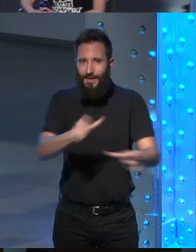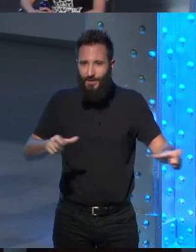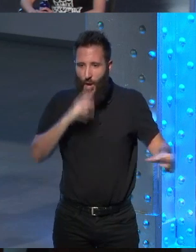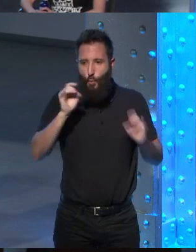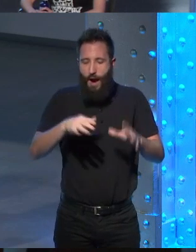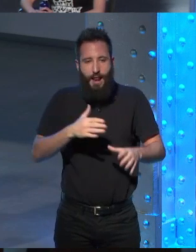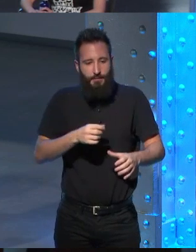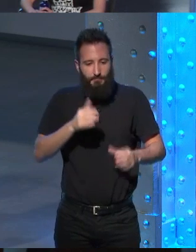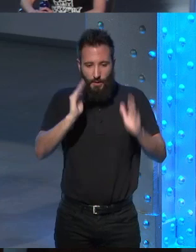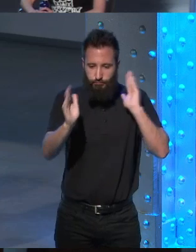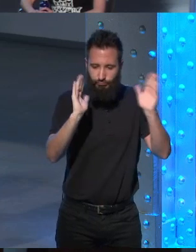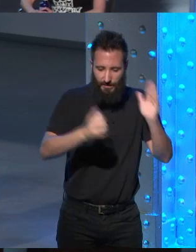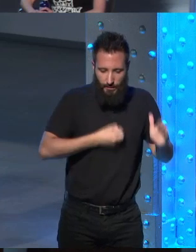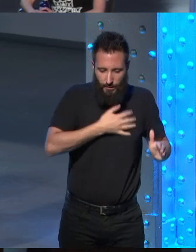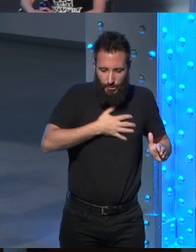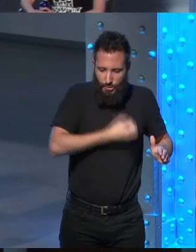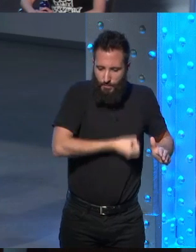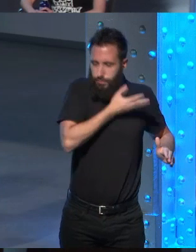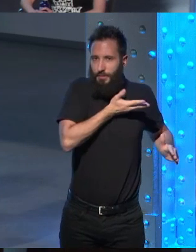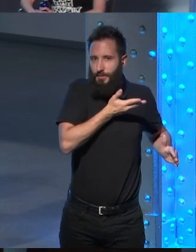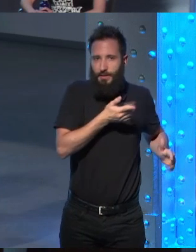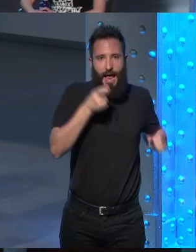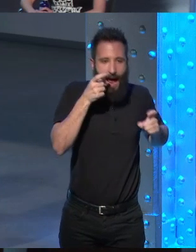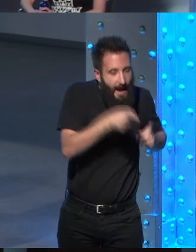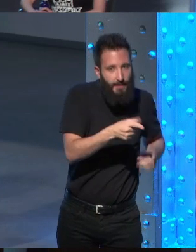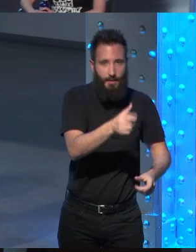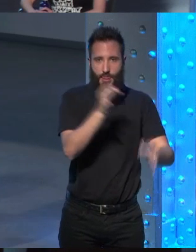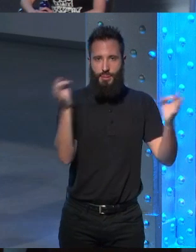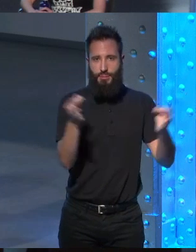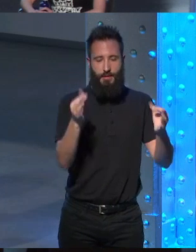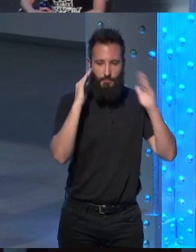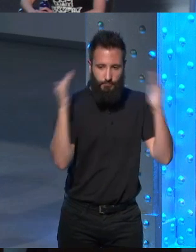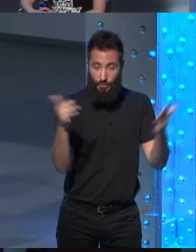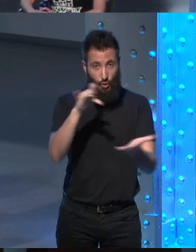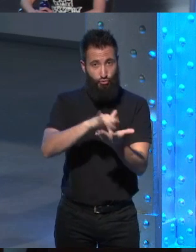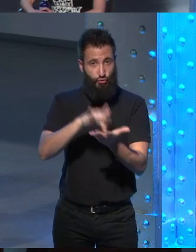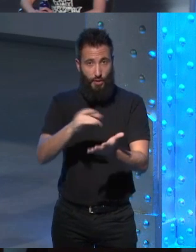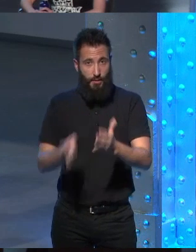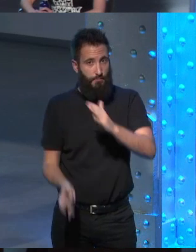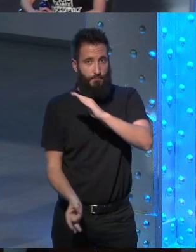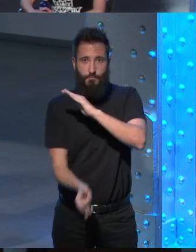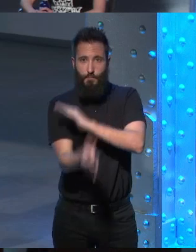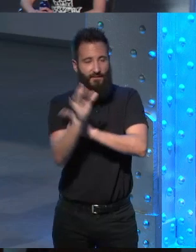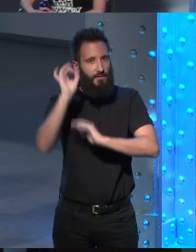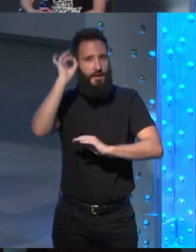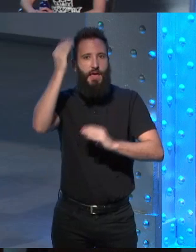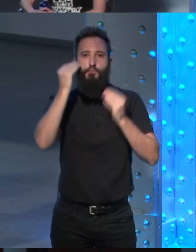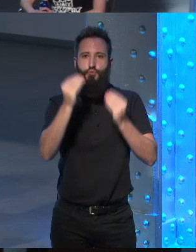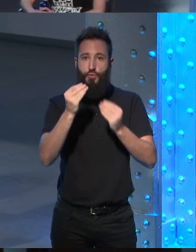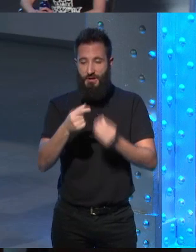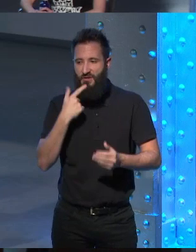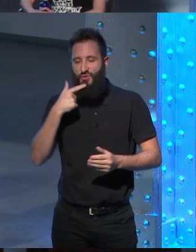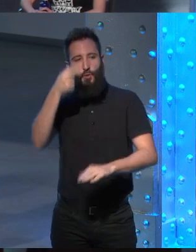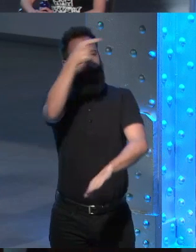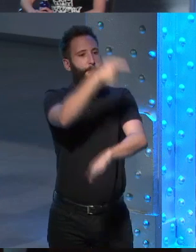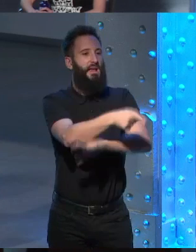momento, le apasiona y le está dando la facilidad para comunicarlo como quiera, es cuando realmente surge la creatividad y tiene buenas ideas. No darle